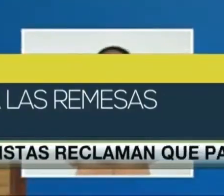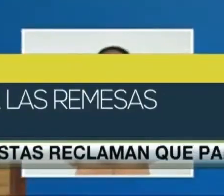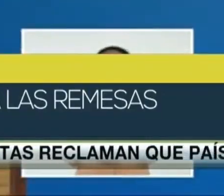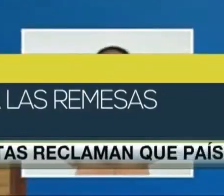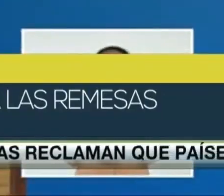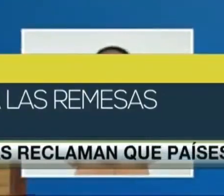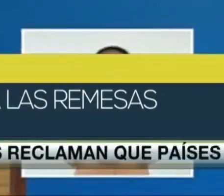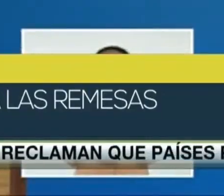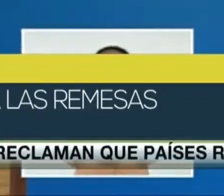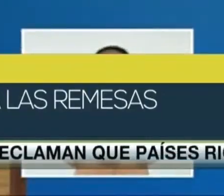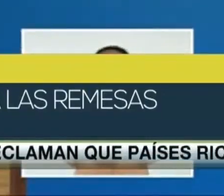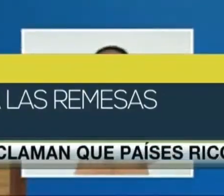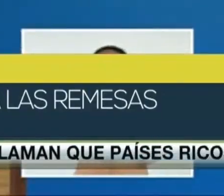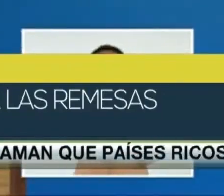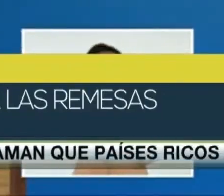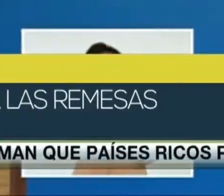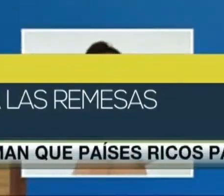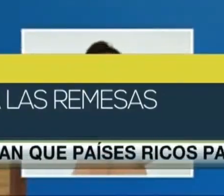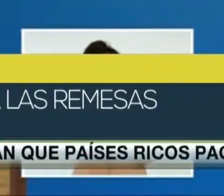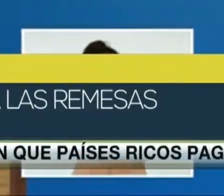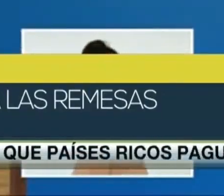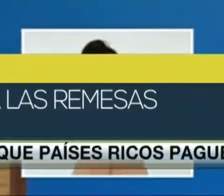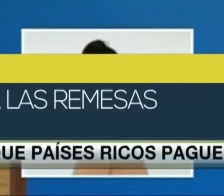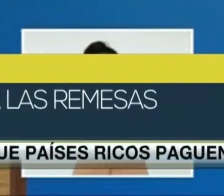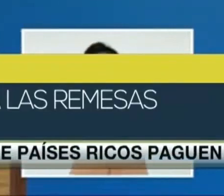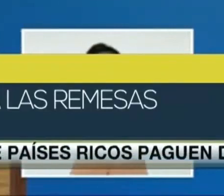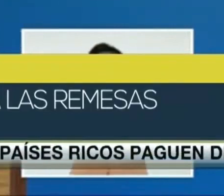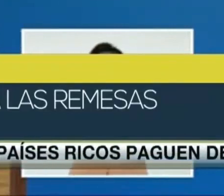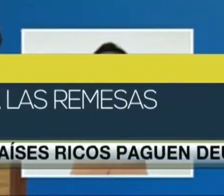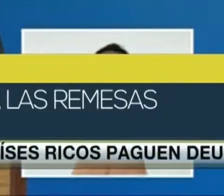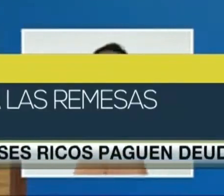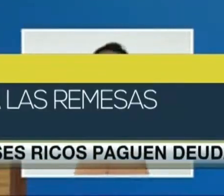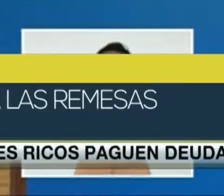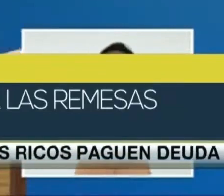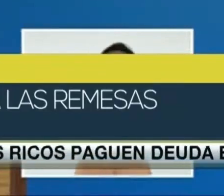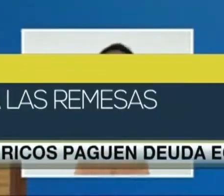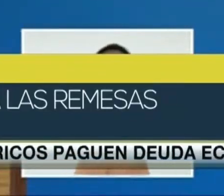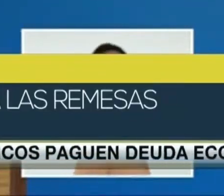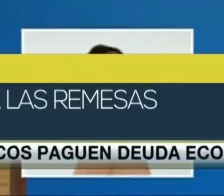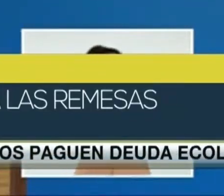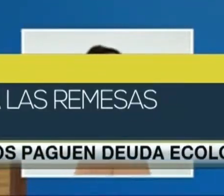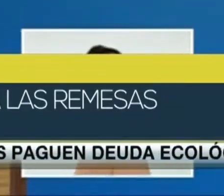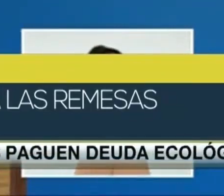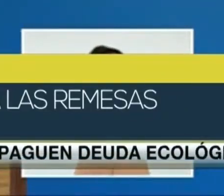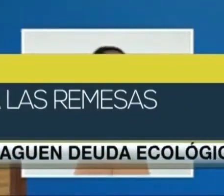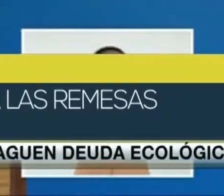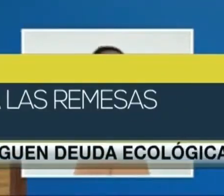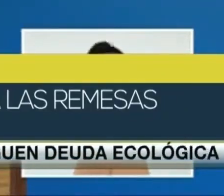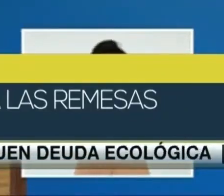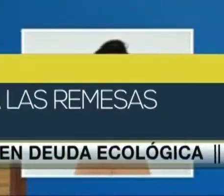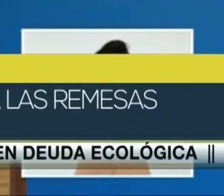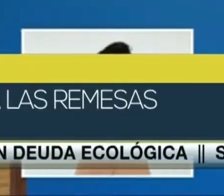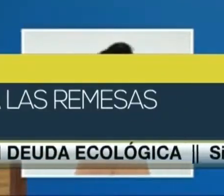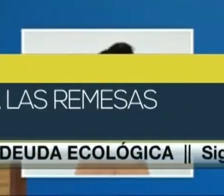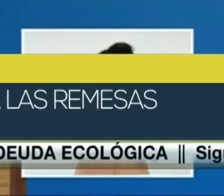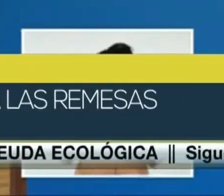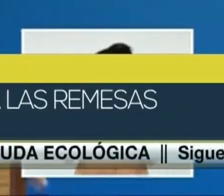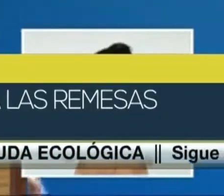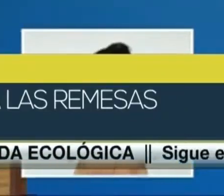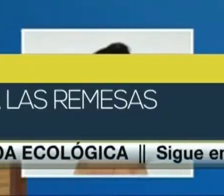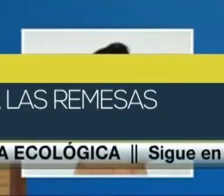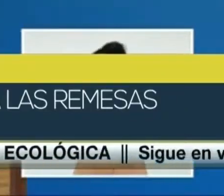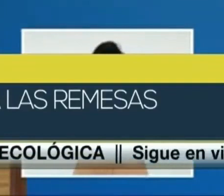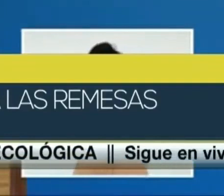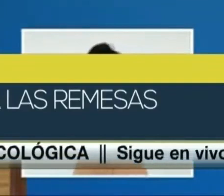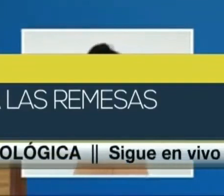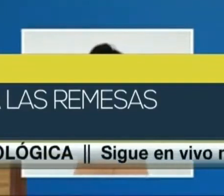Unidos a que lleve a cabo la revisión que dice que hace, porque si